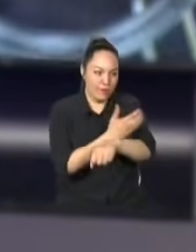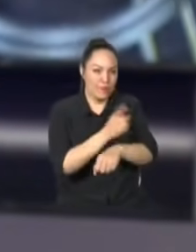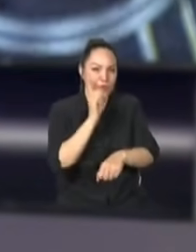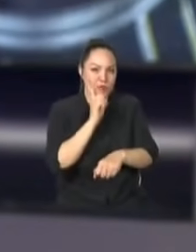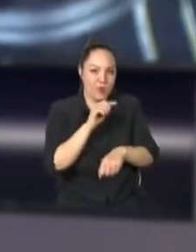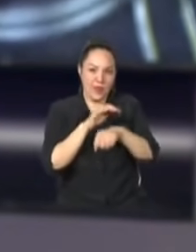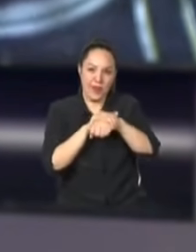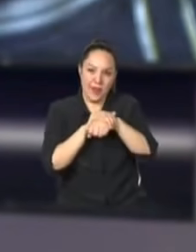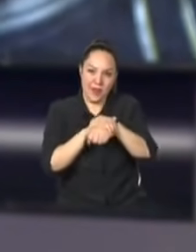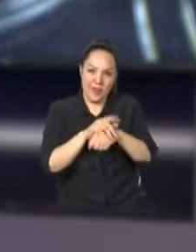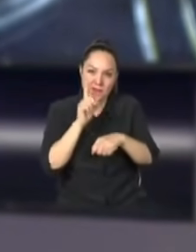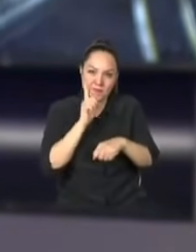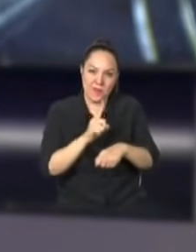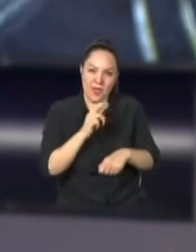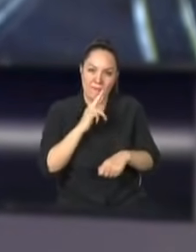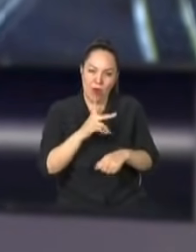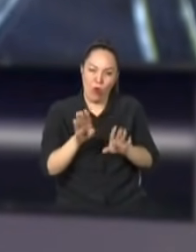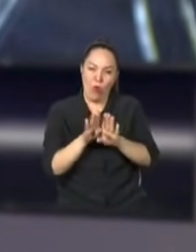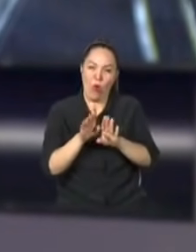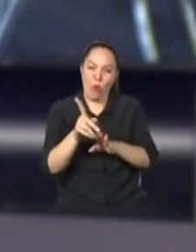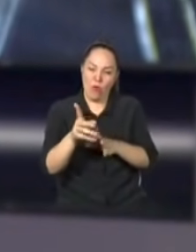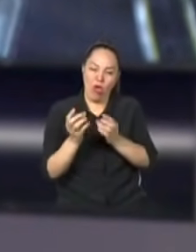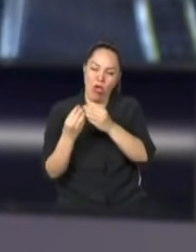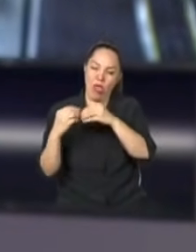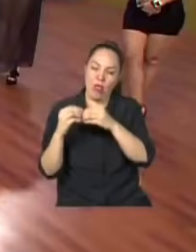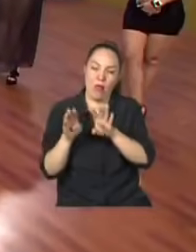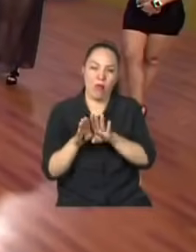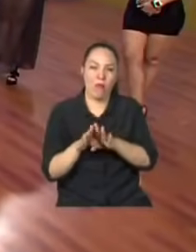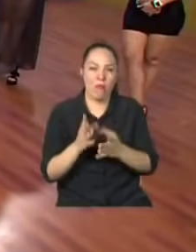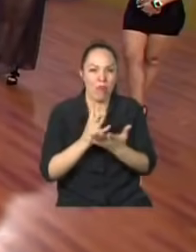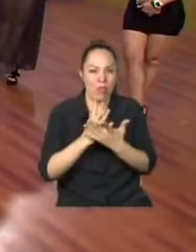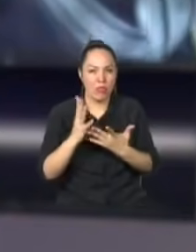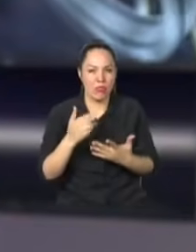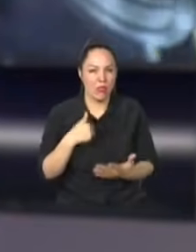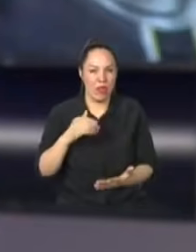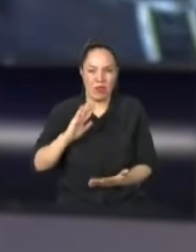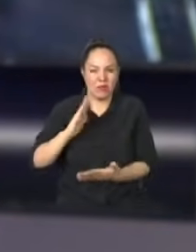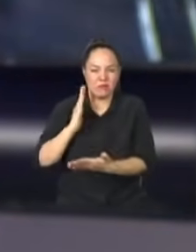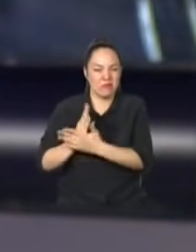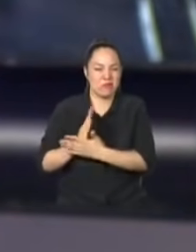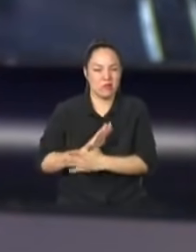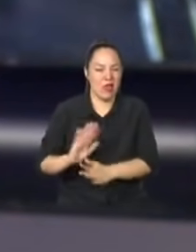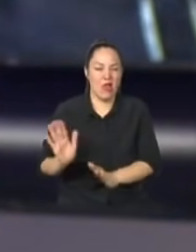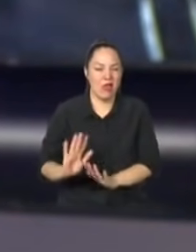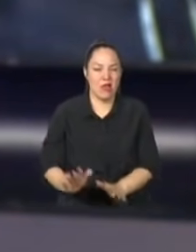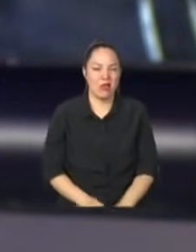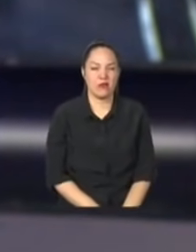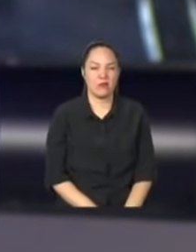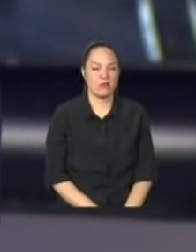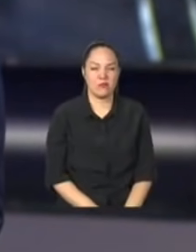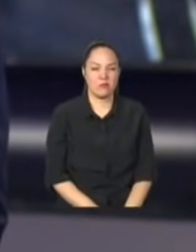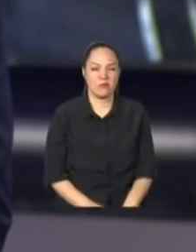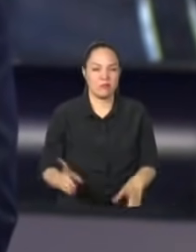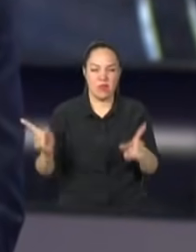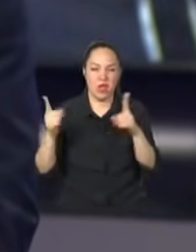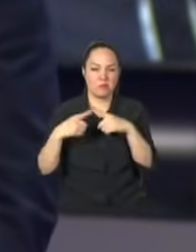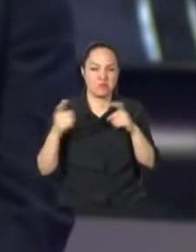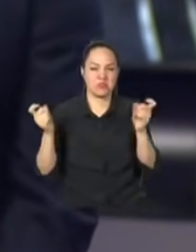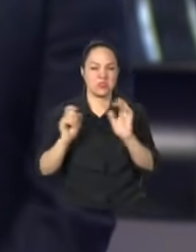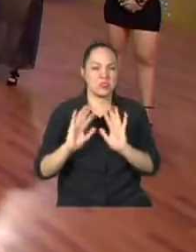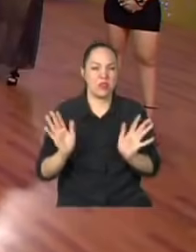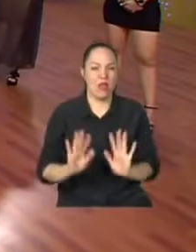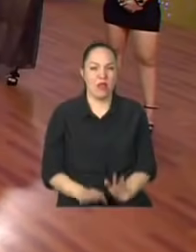pues es una de mis amigas. ¿Cómo va a ser? ¿A eso se exponen ustedes? Y luego no me cae bien, o sea, peor tantito. A eso se